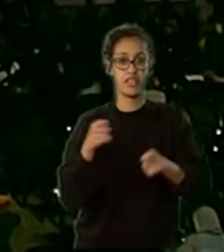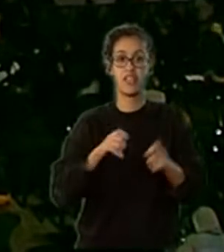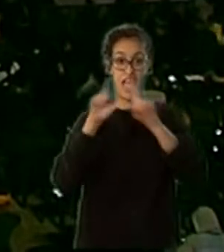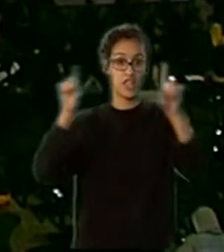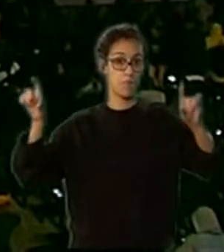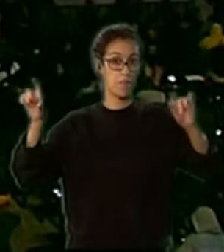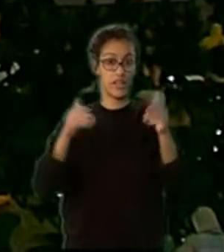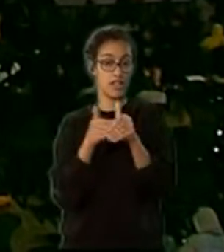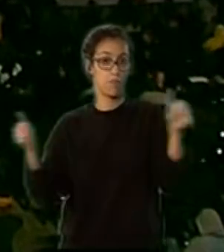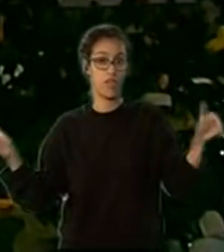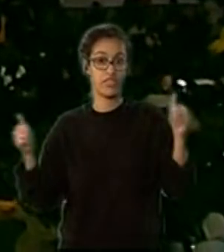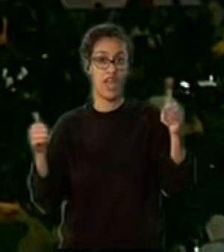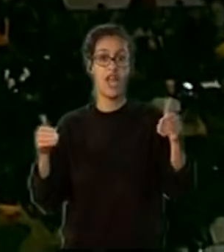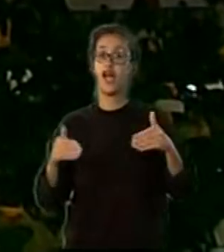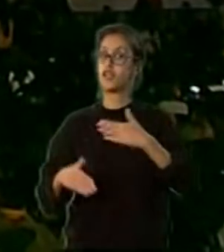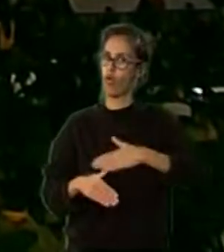Gracias.